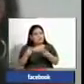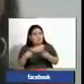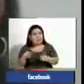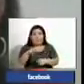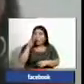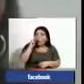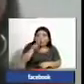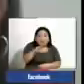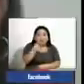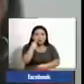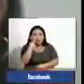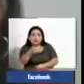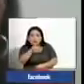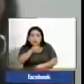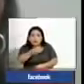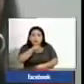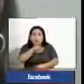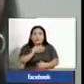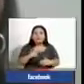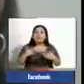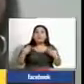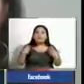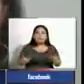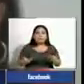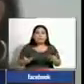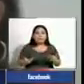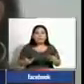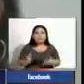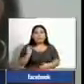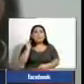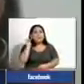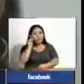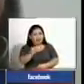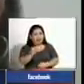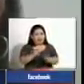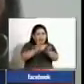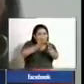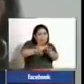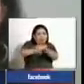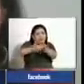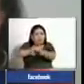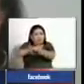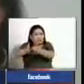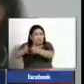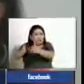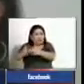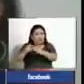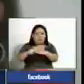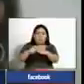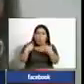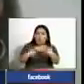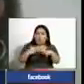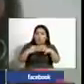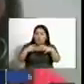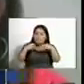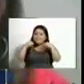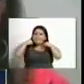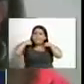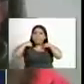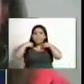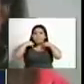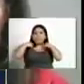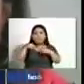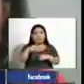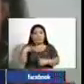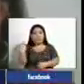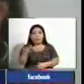las noticias. Entonces hay una escalada de estrés y nosotros